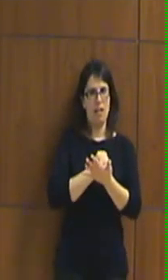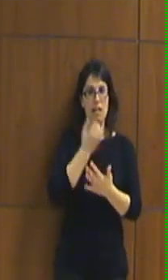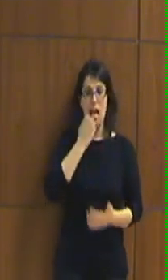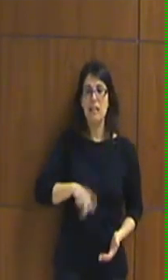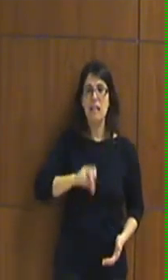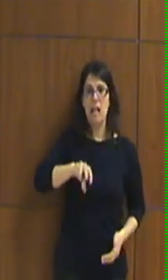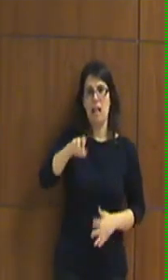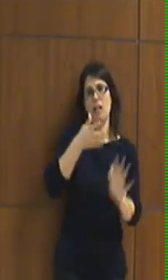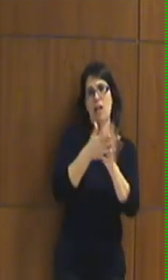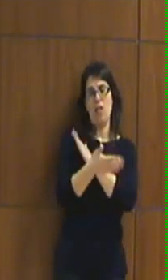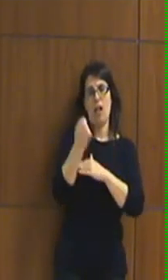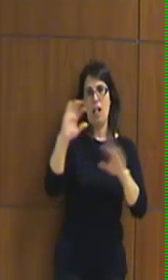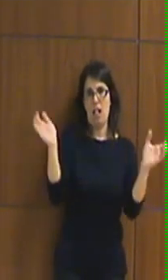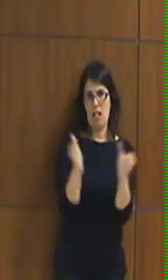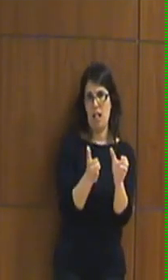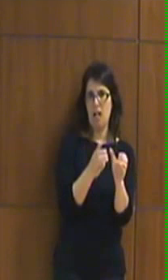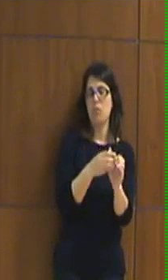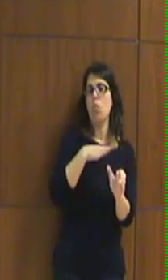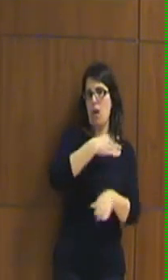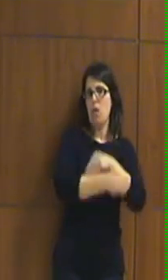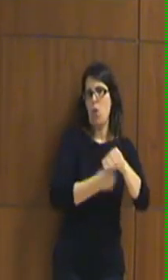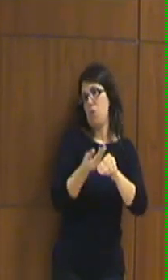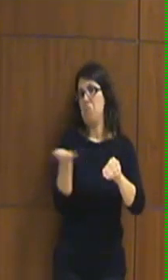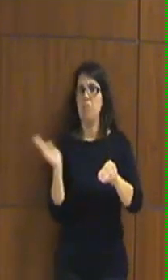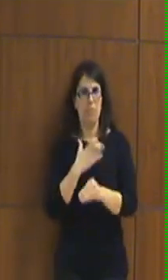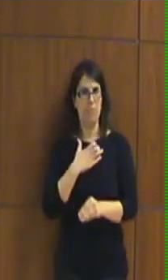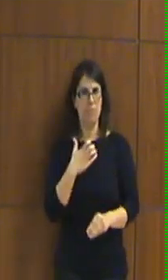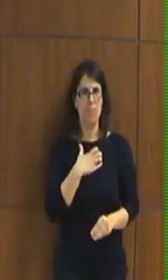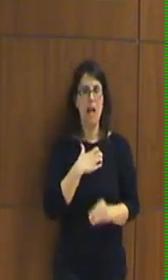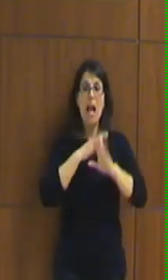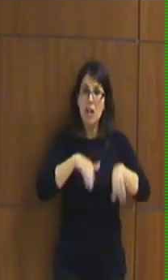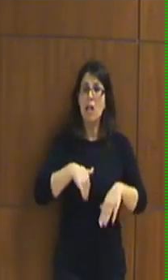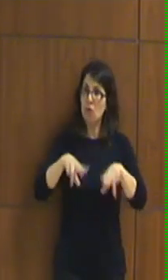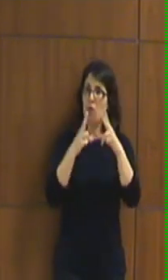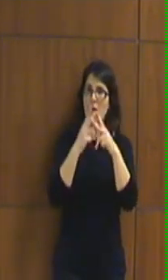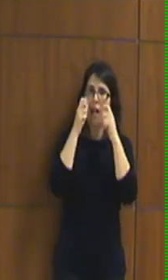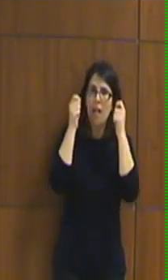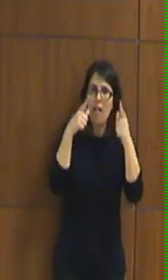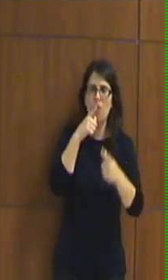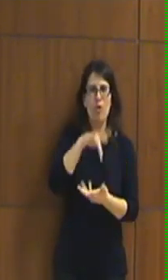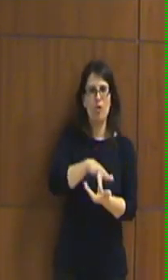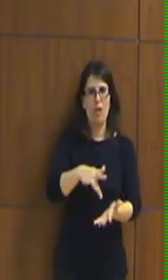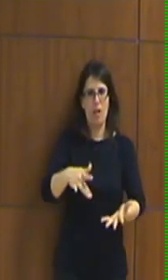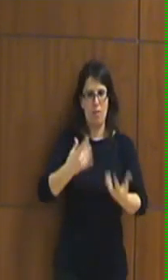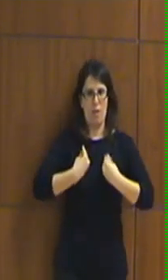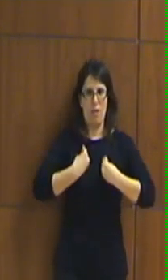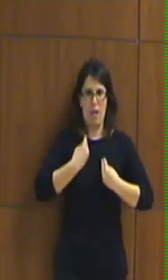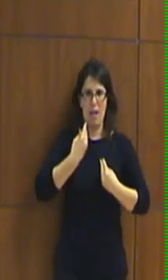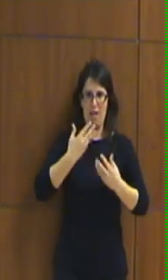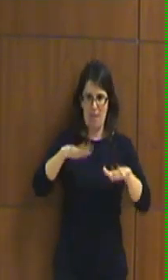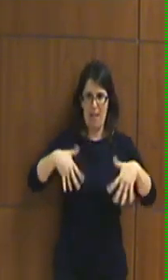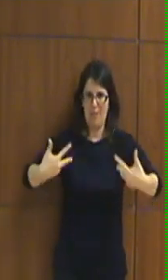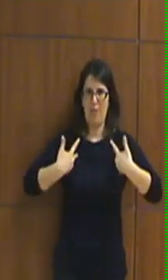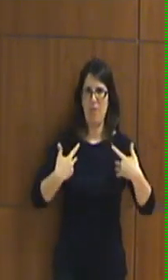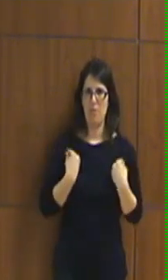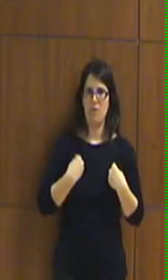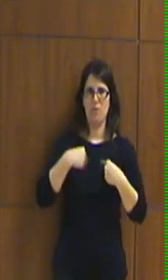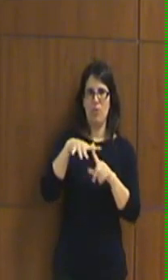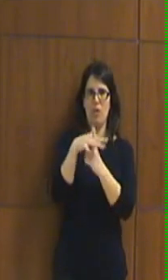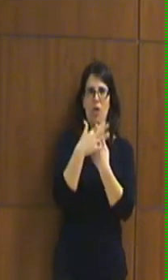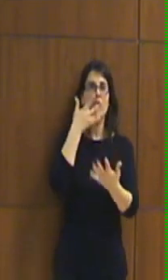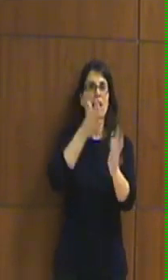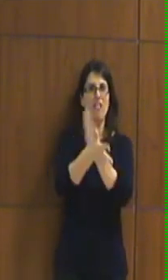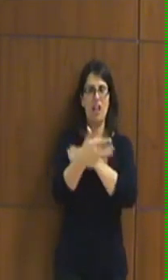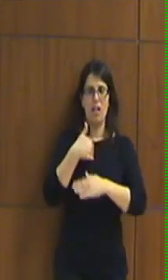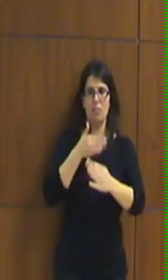¿no? Y creo que al final la sociedad se ha dado cuenta de esto porque lo ha tenido que vivir, ¿no? Lo ha tenido que vivir de tal manera que si tú